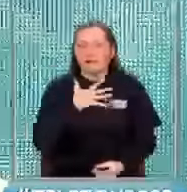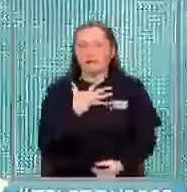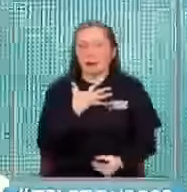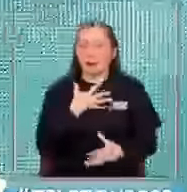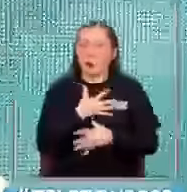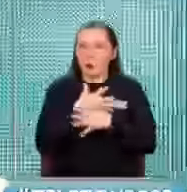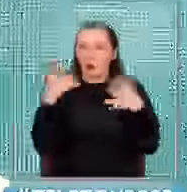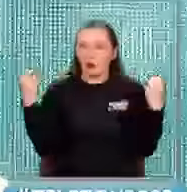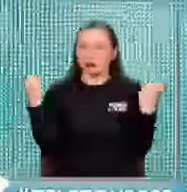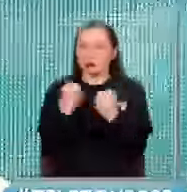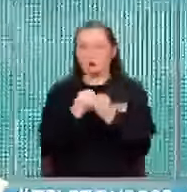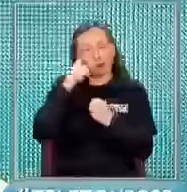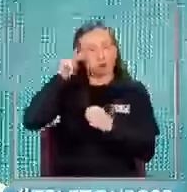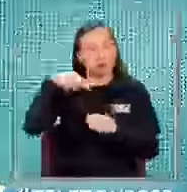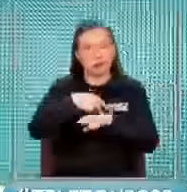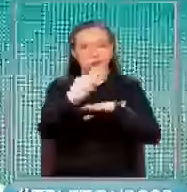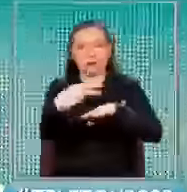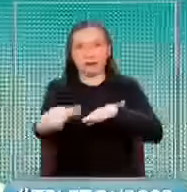tremendo accidente.